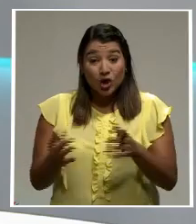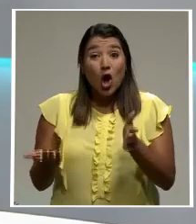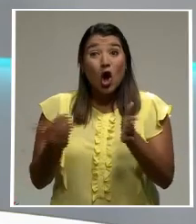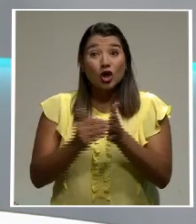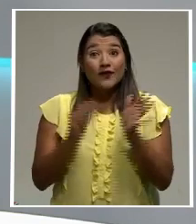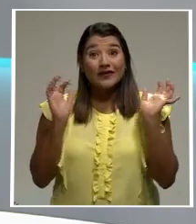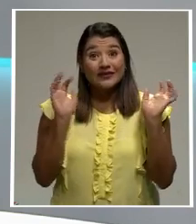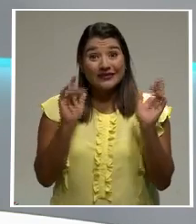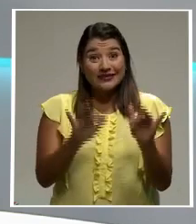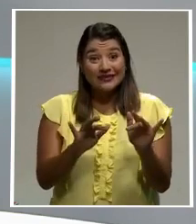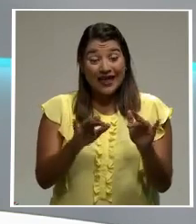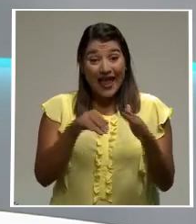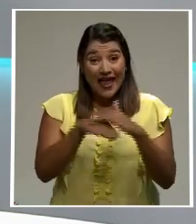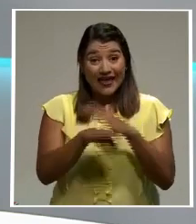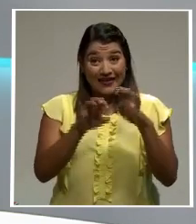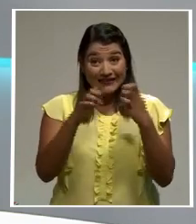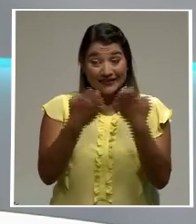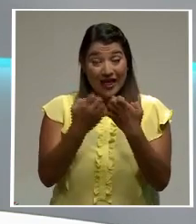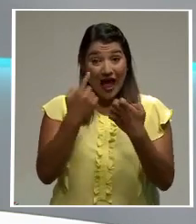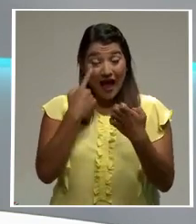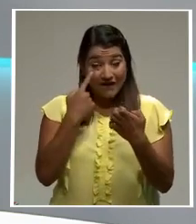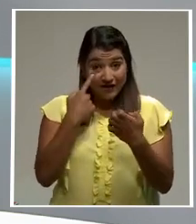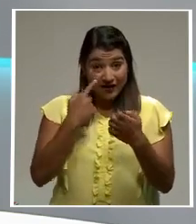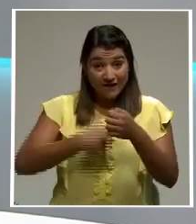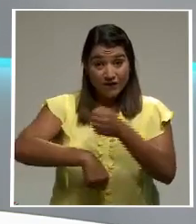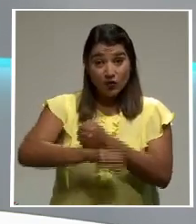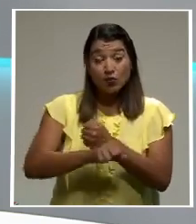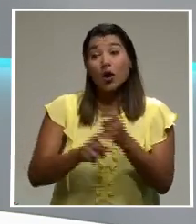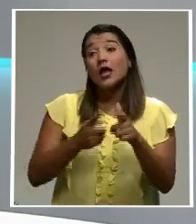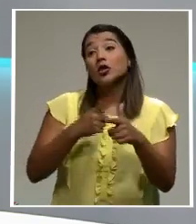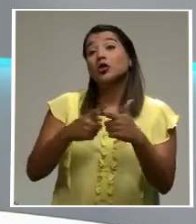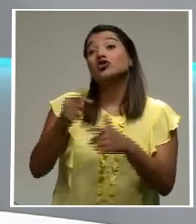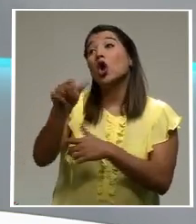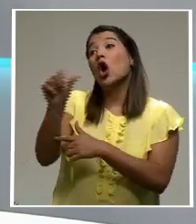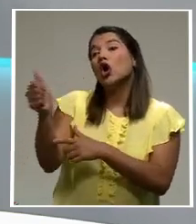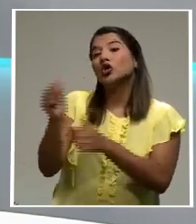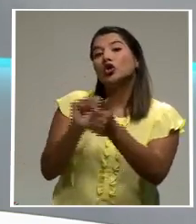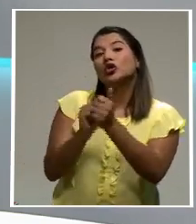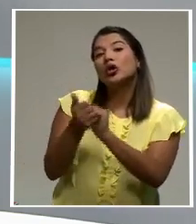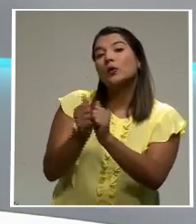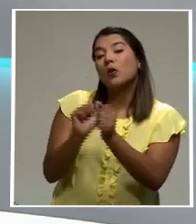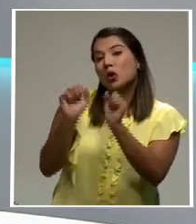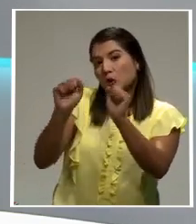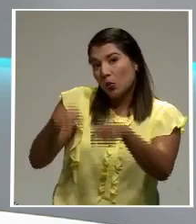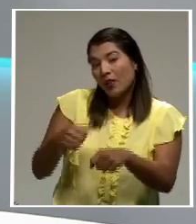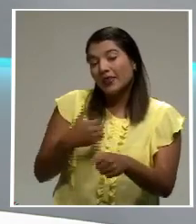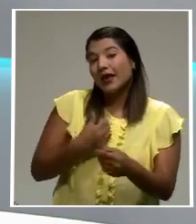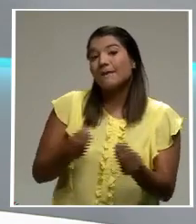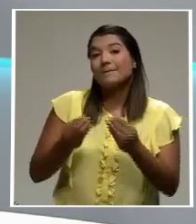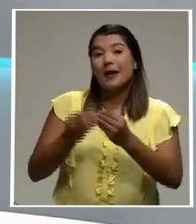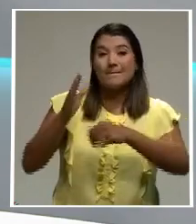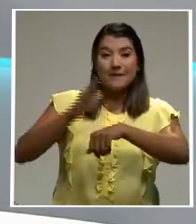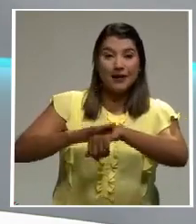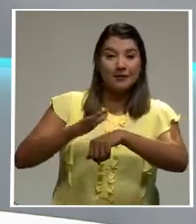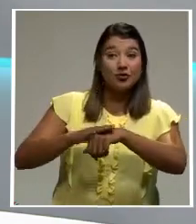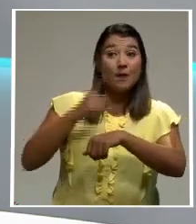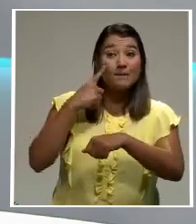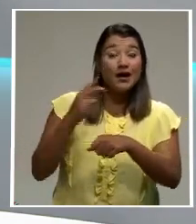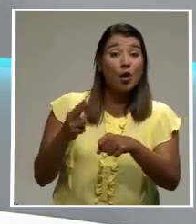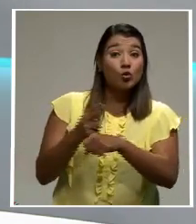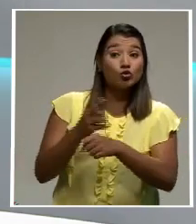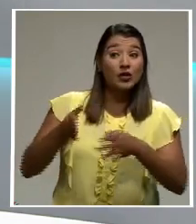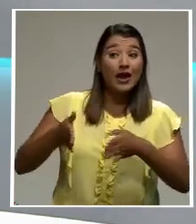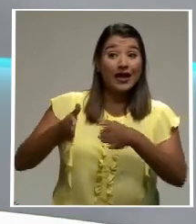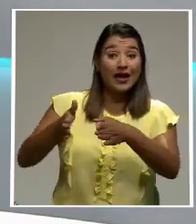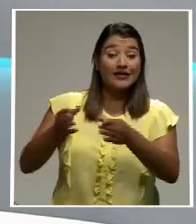entonces los otros deportes también podrían tener un poco más apertura en cuanto al uso de vías públicas, que todavía está el veto, y por eso